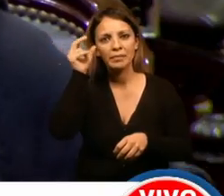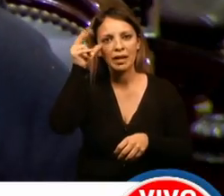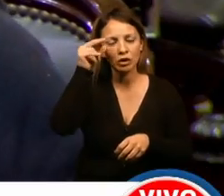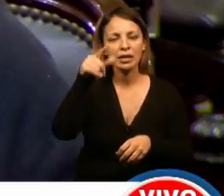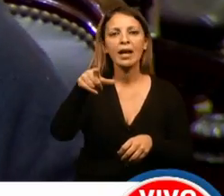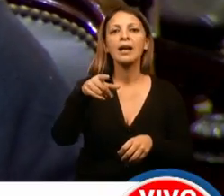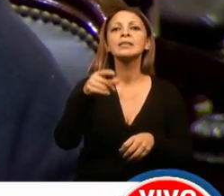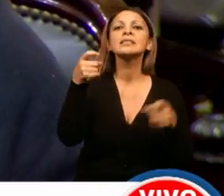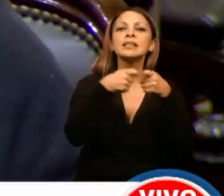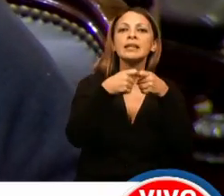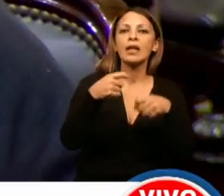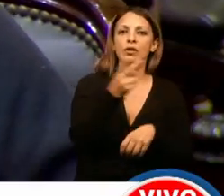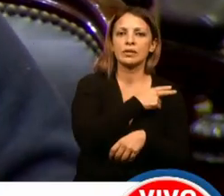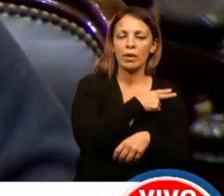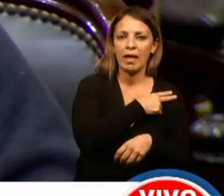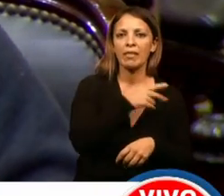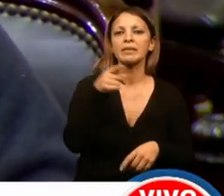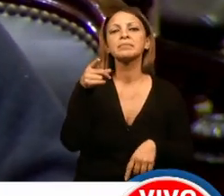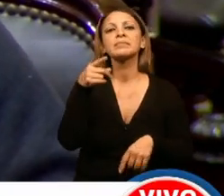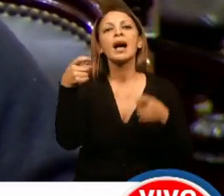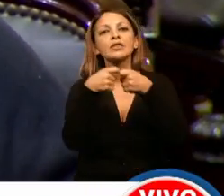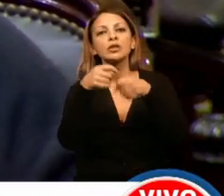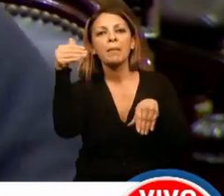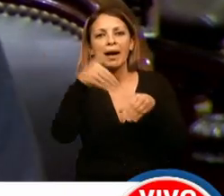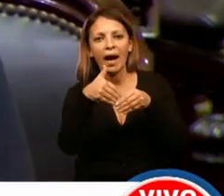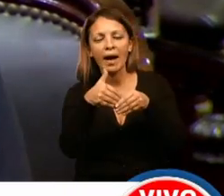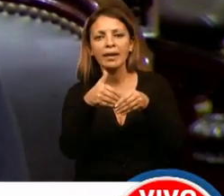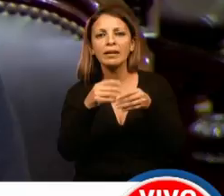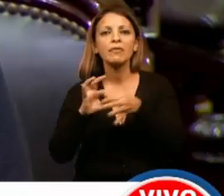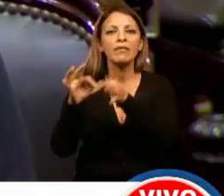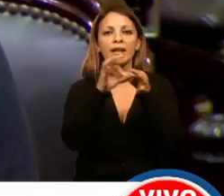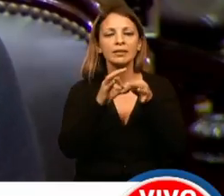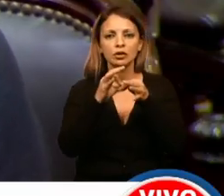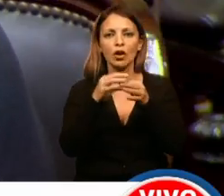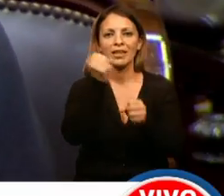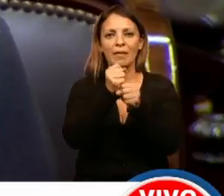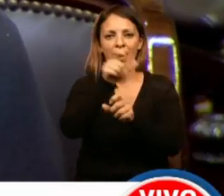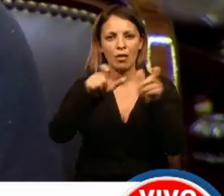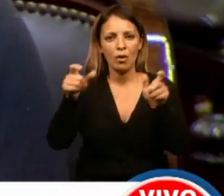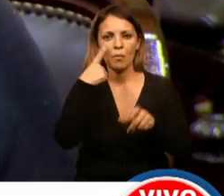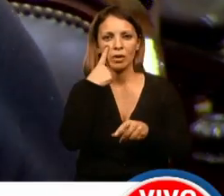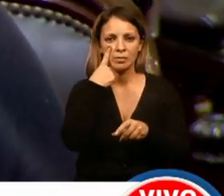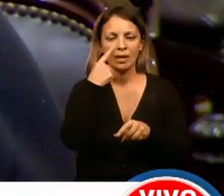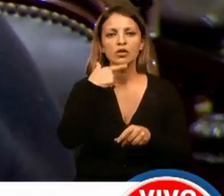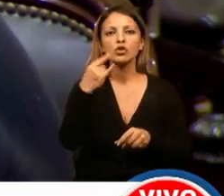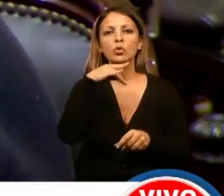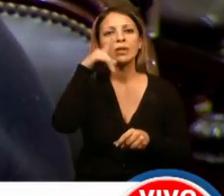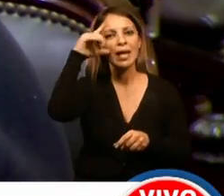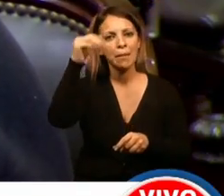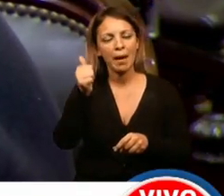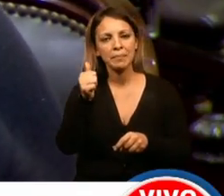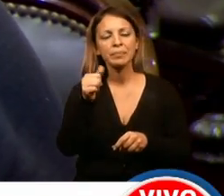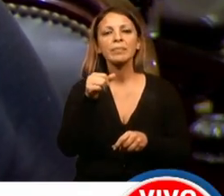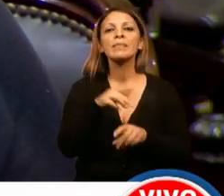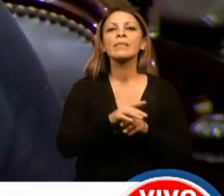de seguridad pehuajó asociación bancaria federación de trabajadores municipales si usted va 7 ap